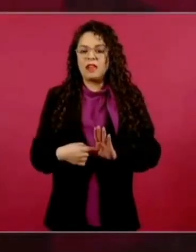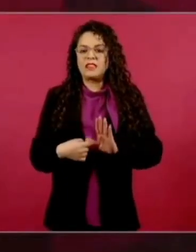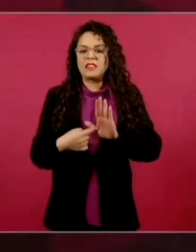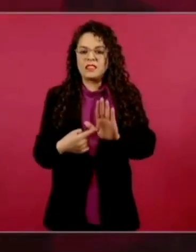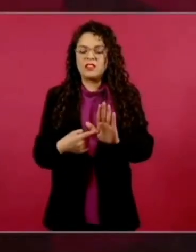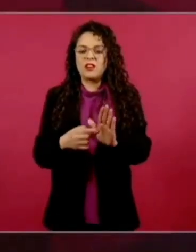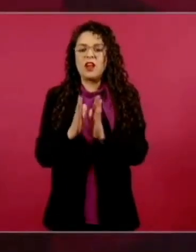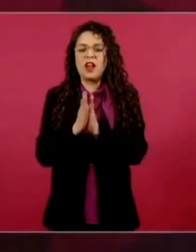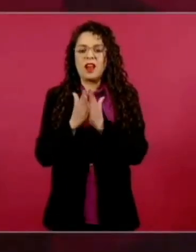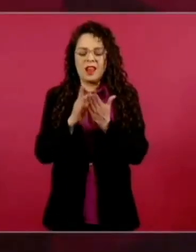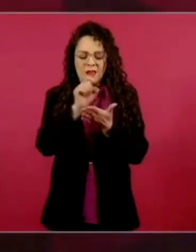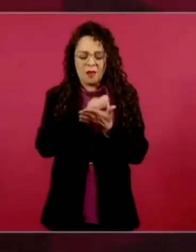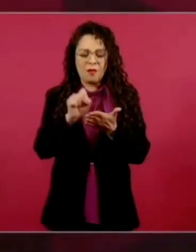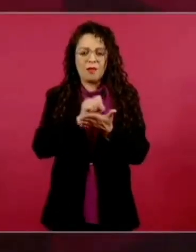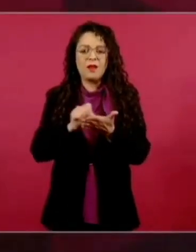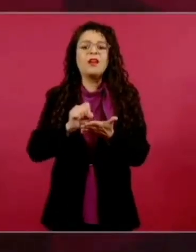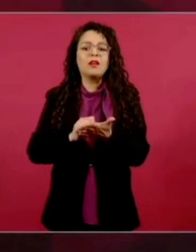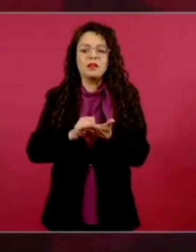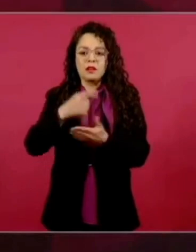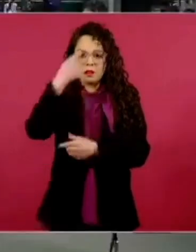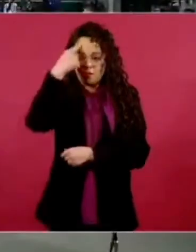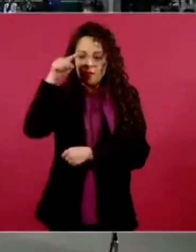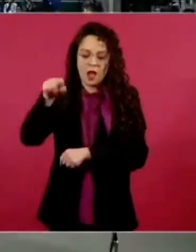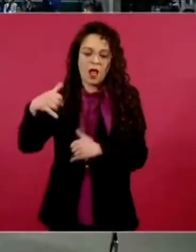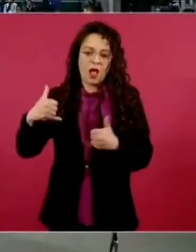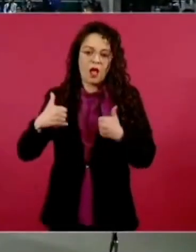hay cosas que yo creo que sí les va,